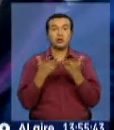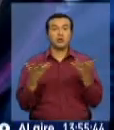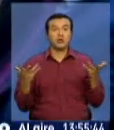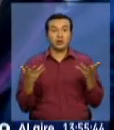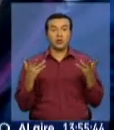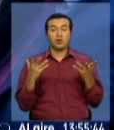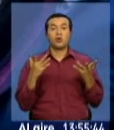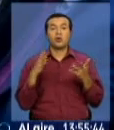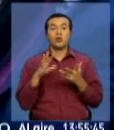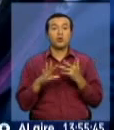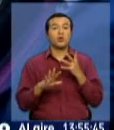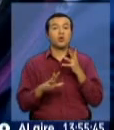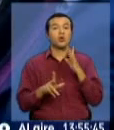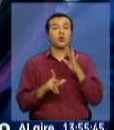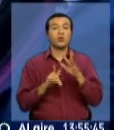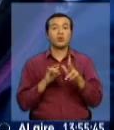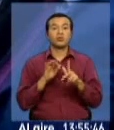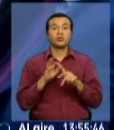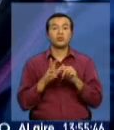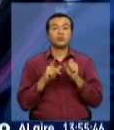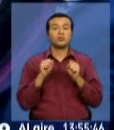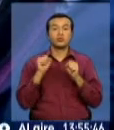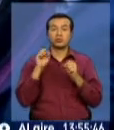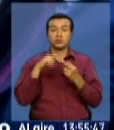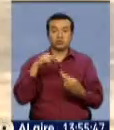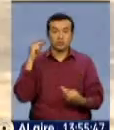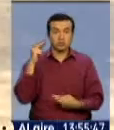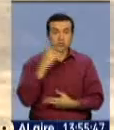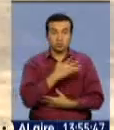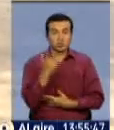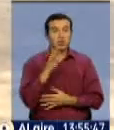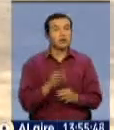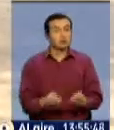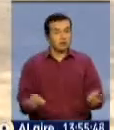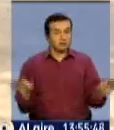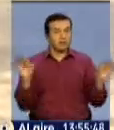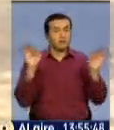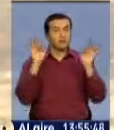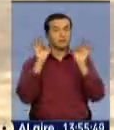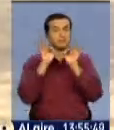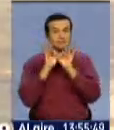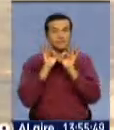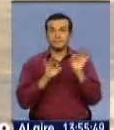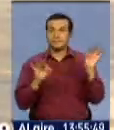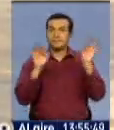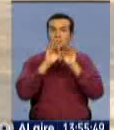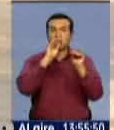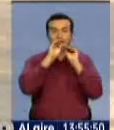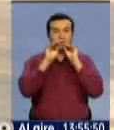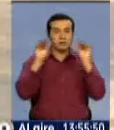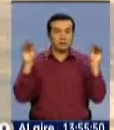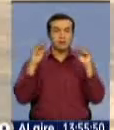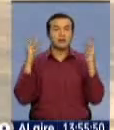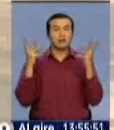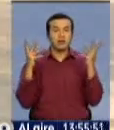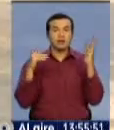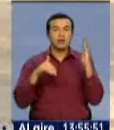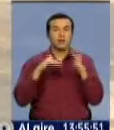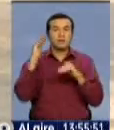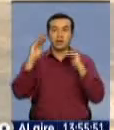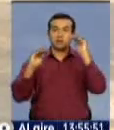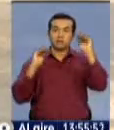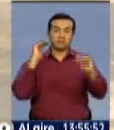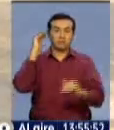la corrupción institucionalizada a nivel regional. Es importantísimo que se sepa que desde las más